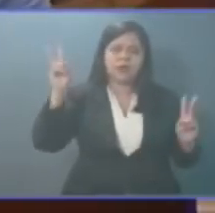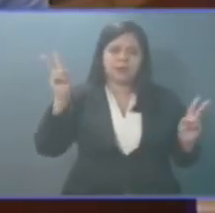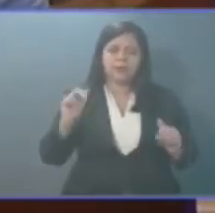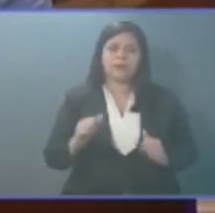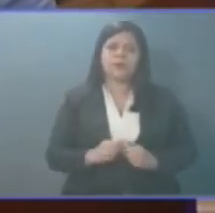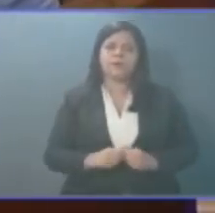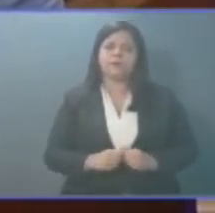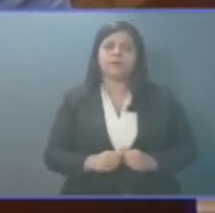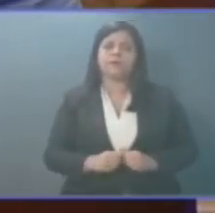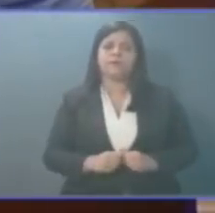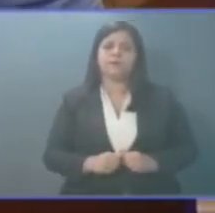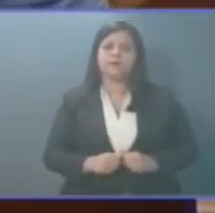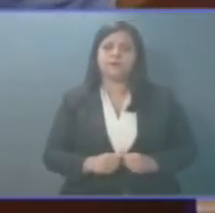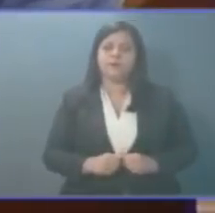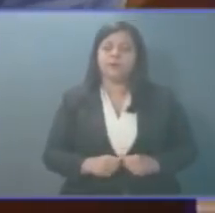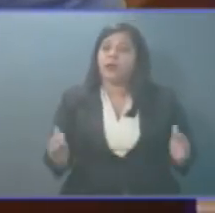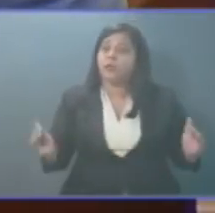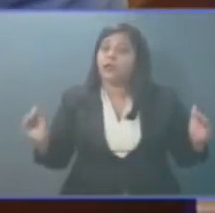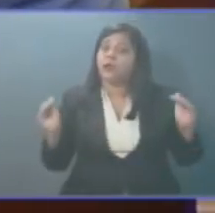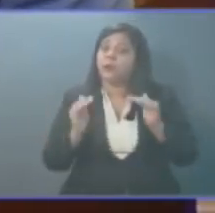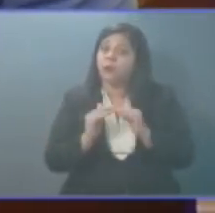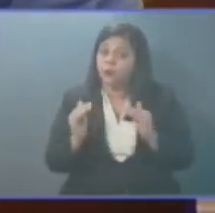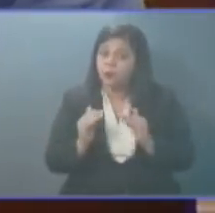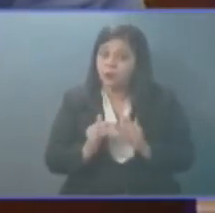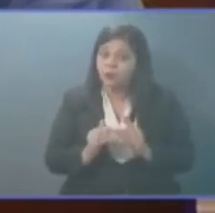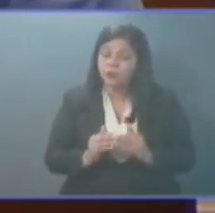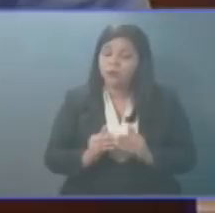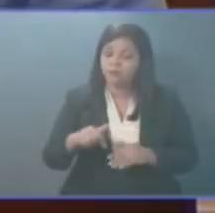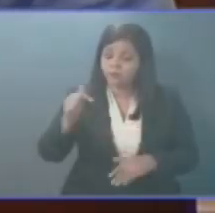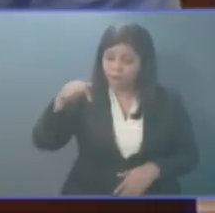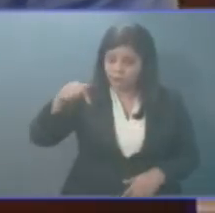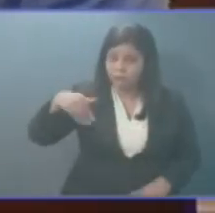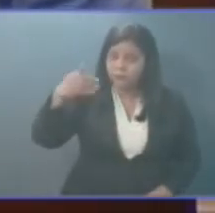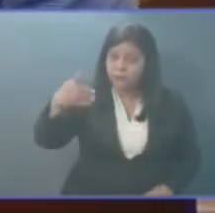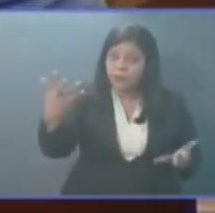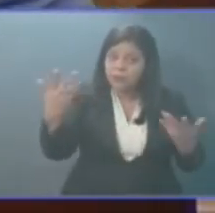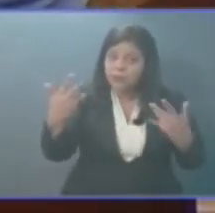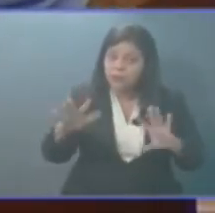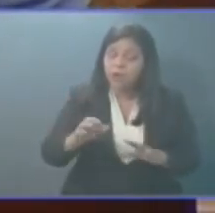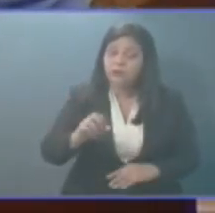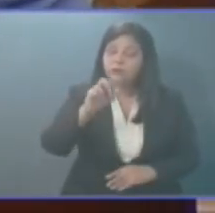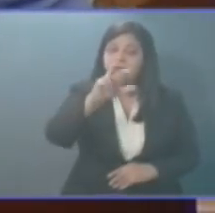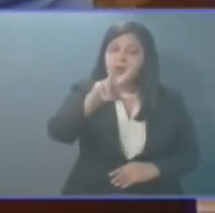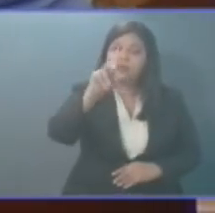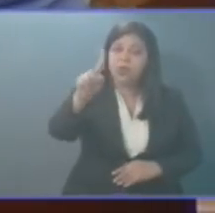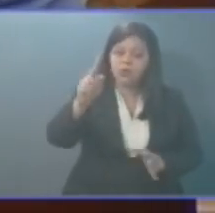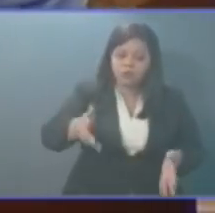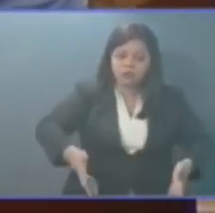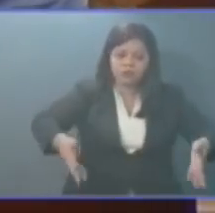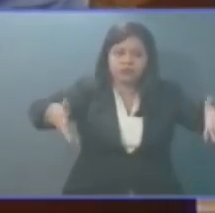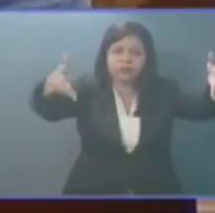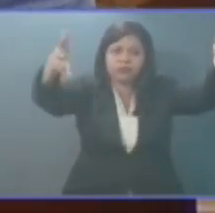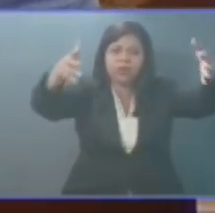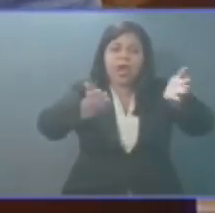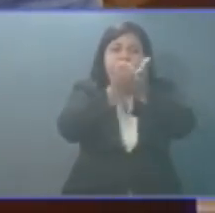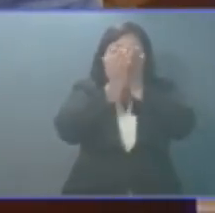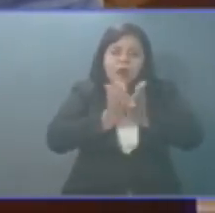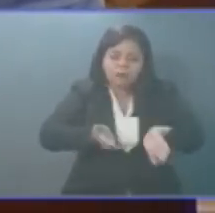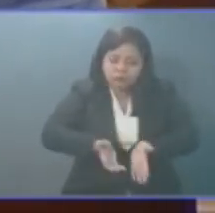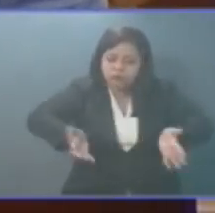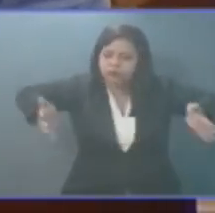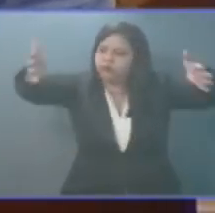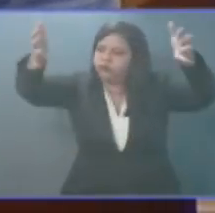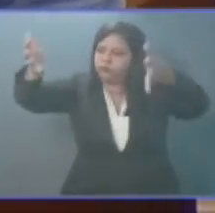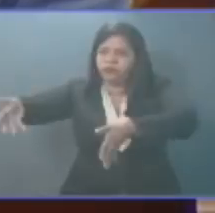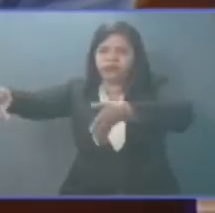Salvador. Además, en este año se incorporaron 31 pozos nuevos, y una fuente de